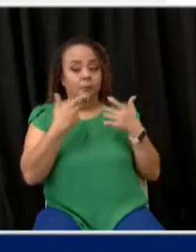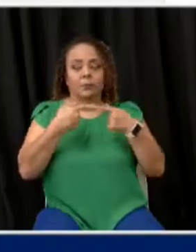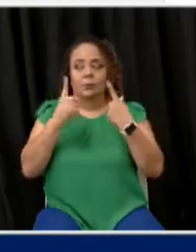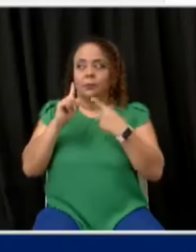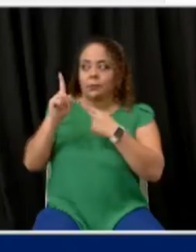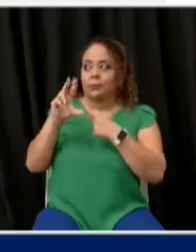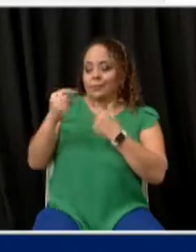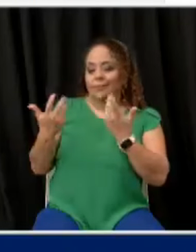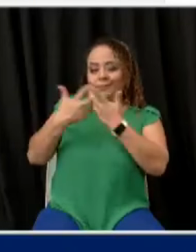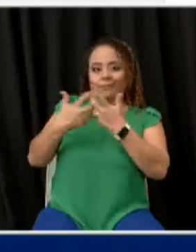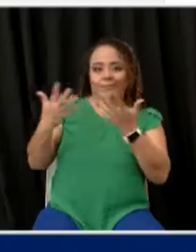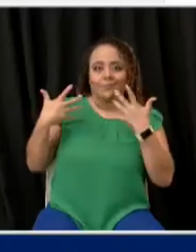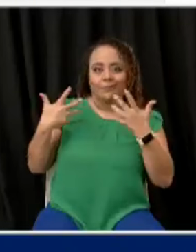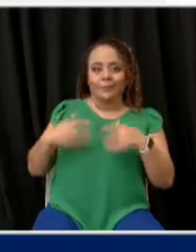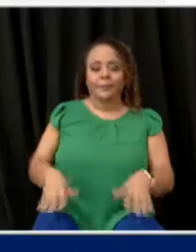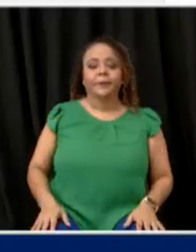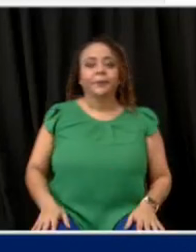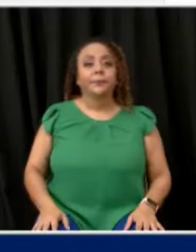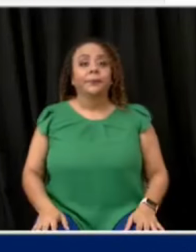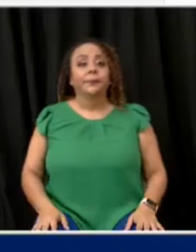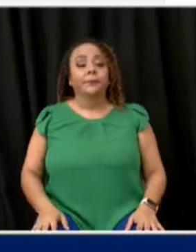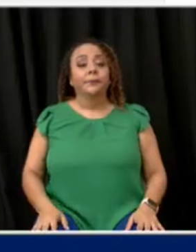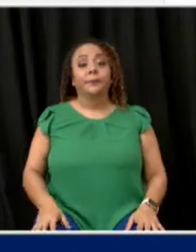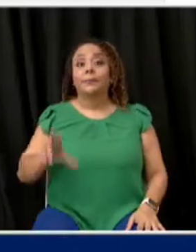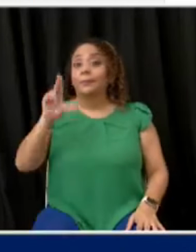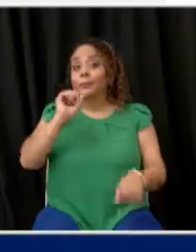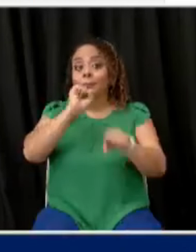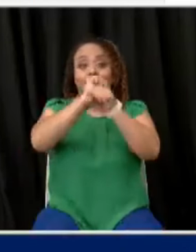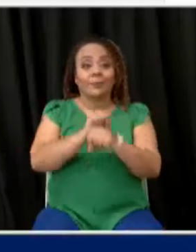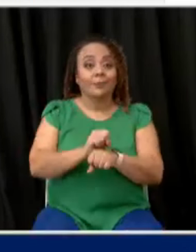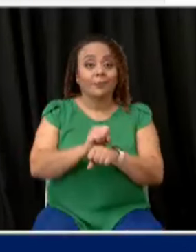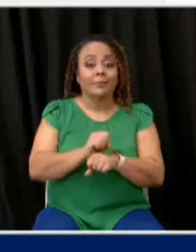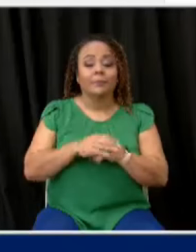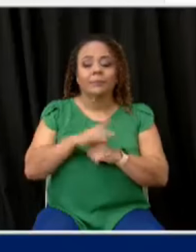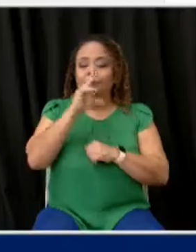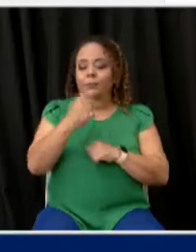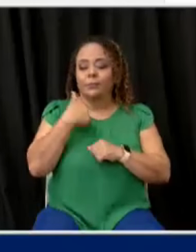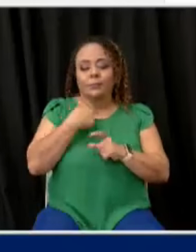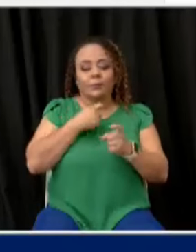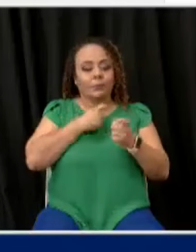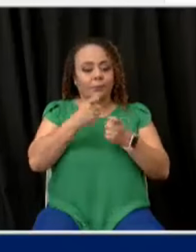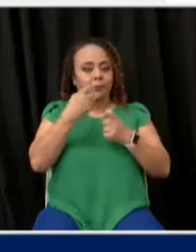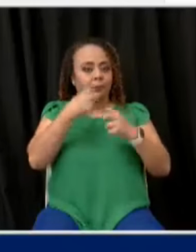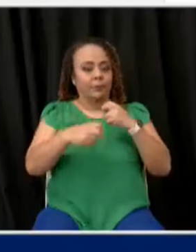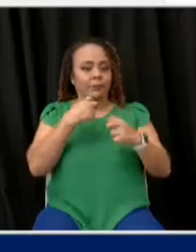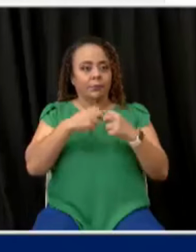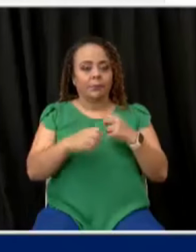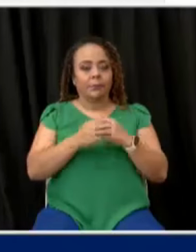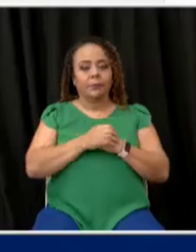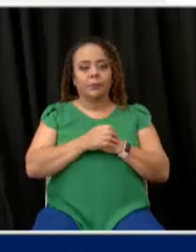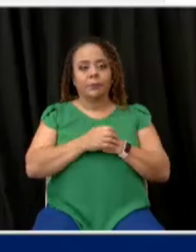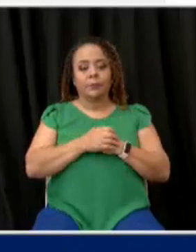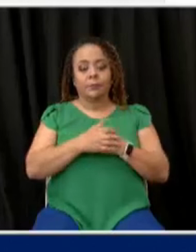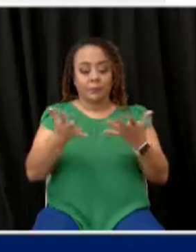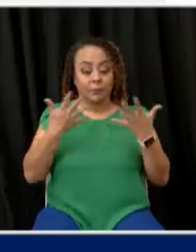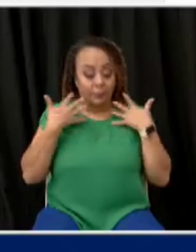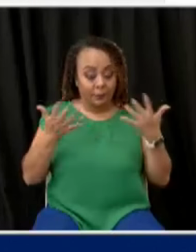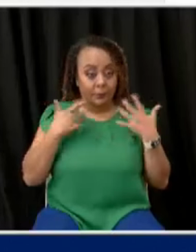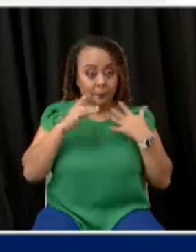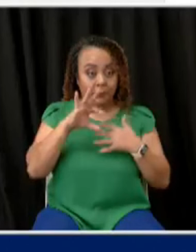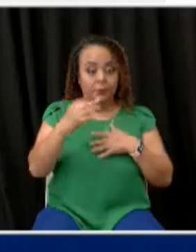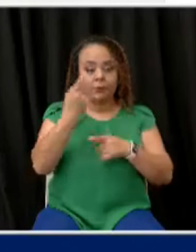aclimatado. Entonces, un trabajador no aclimatado no maneja los problemas de calor en una